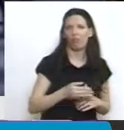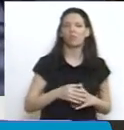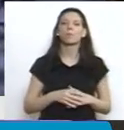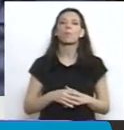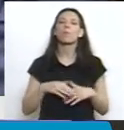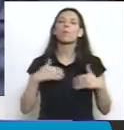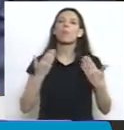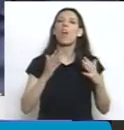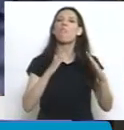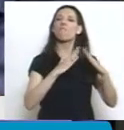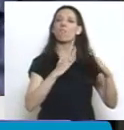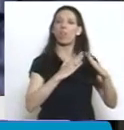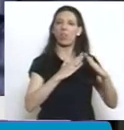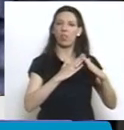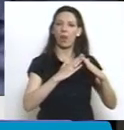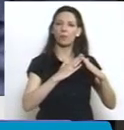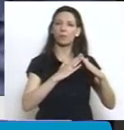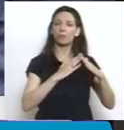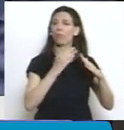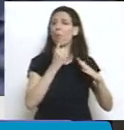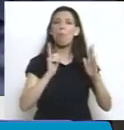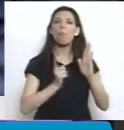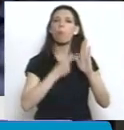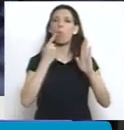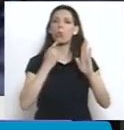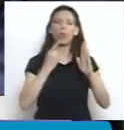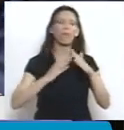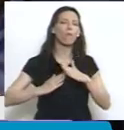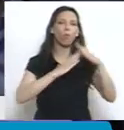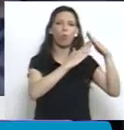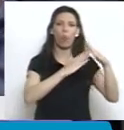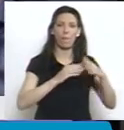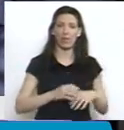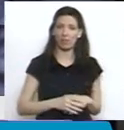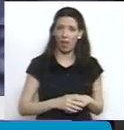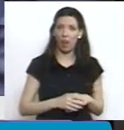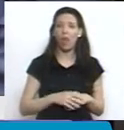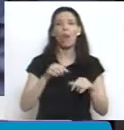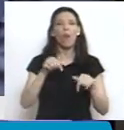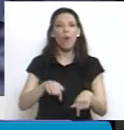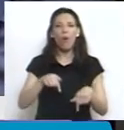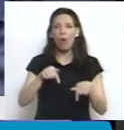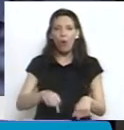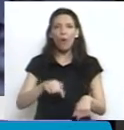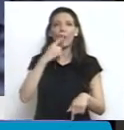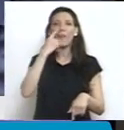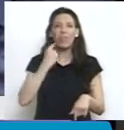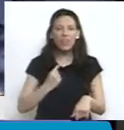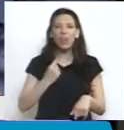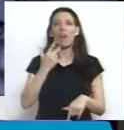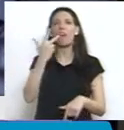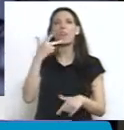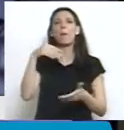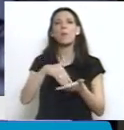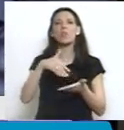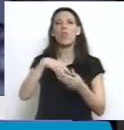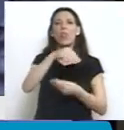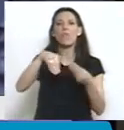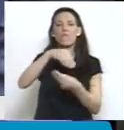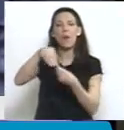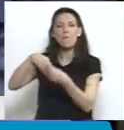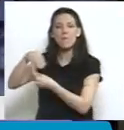La vivienda, uno de los puntos principales que hoy afecta a más de 3 millones de familias en